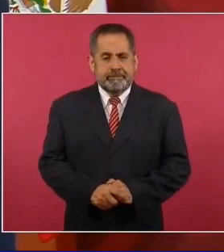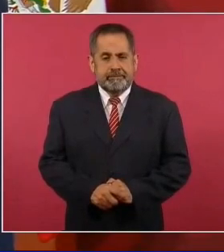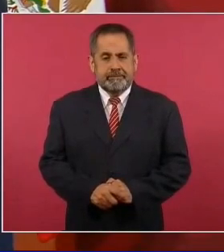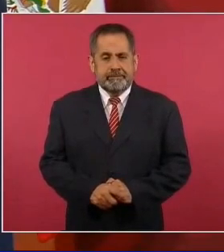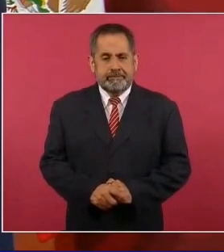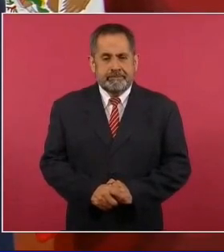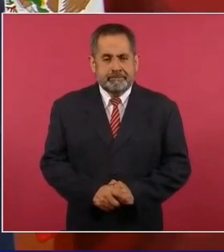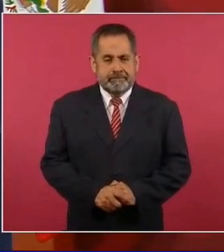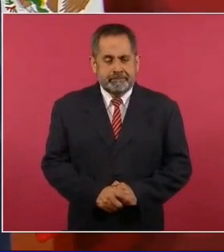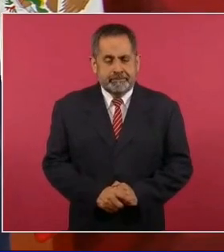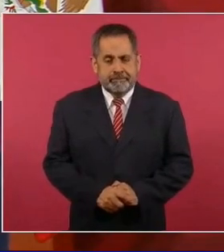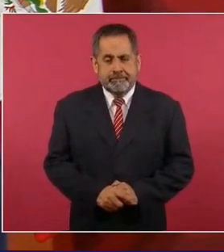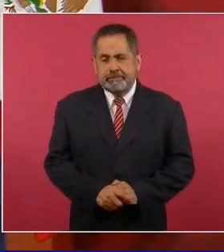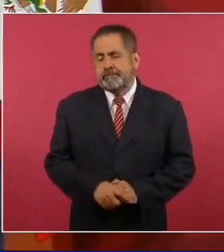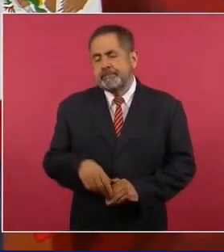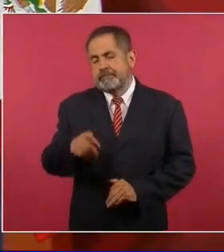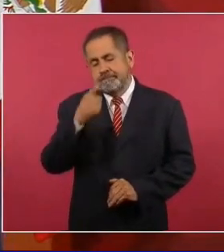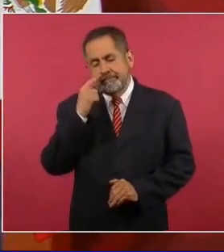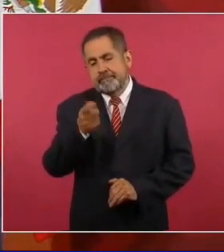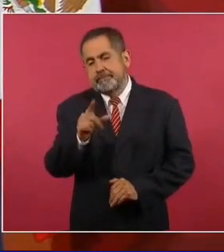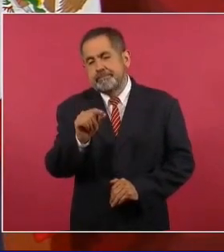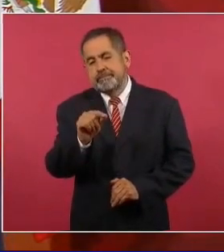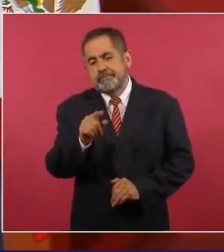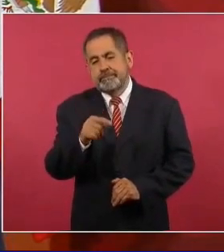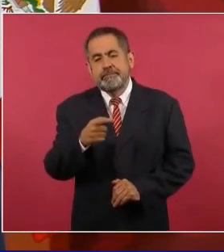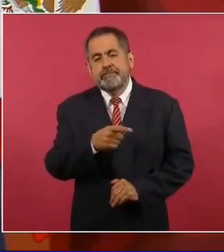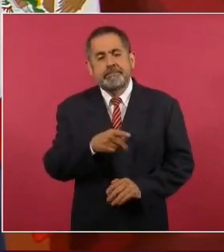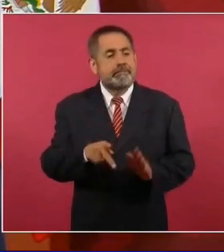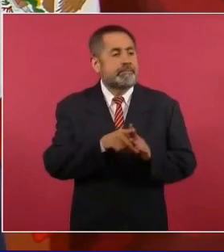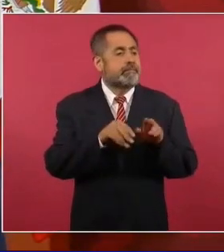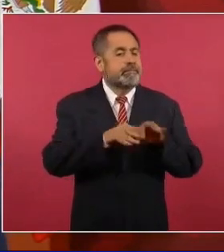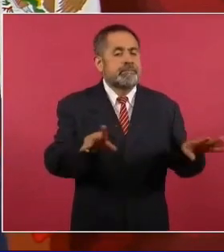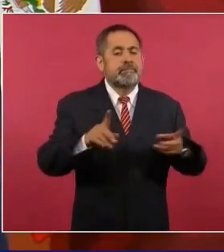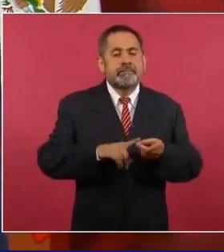¿y dónde sale publicado?